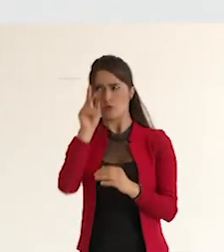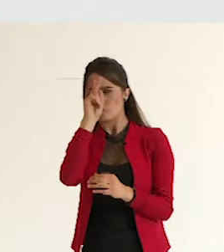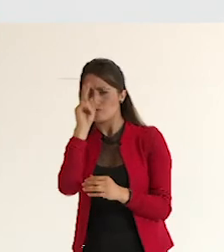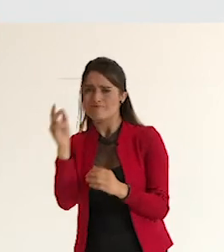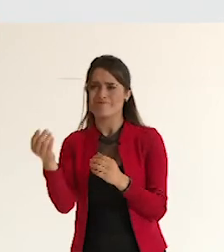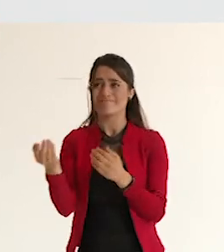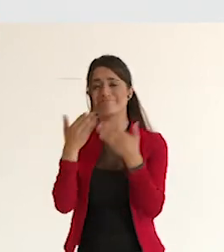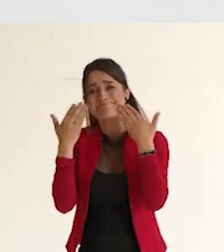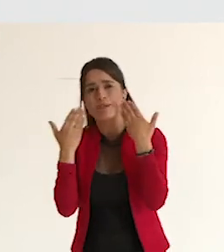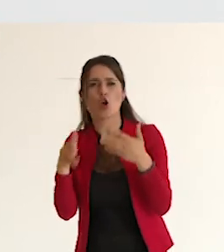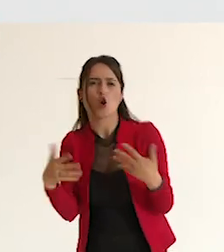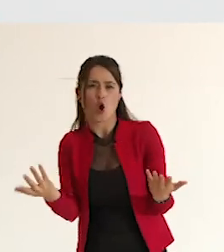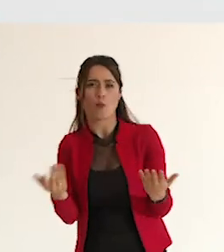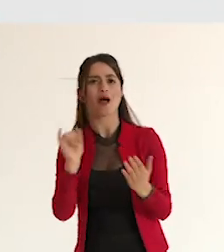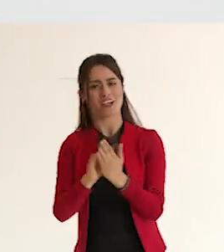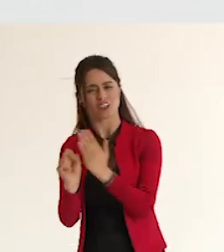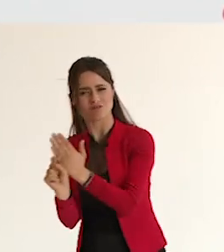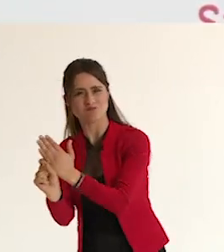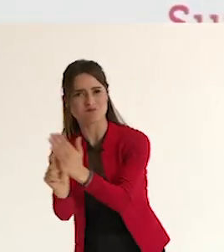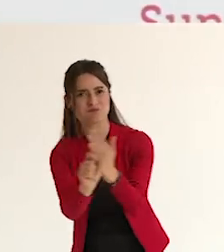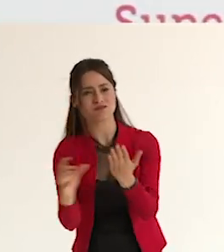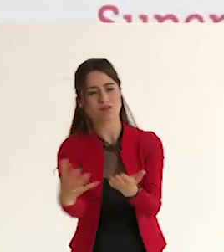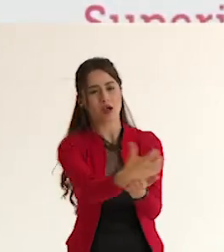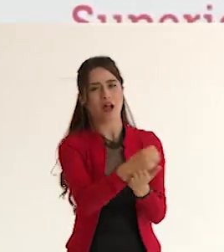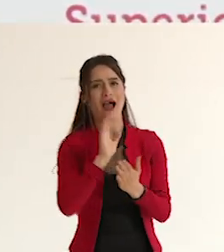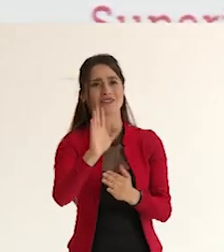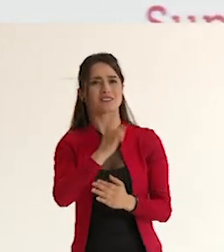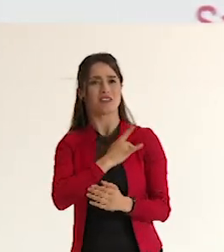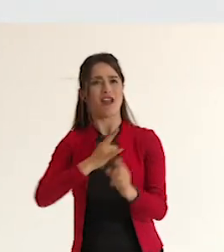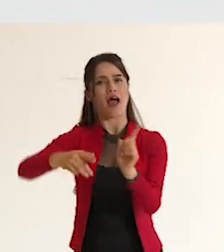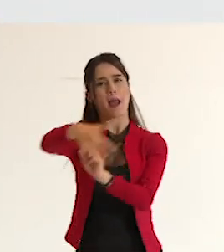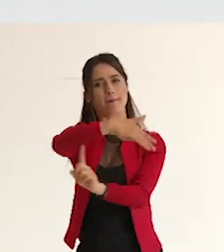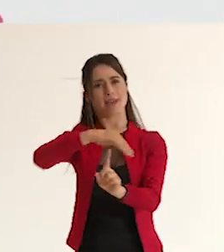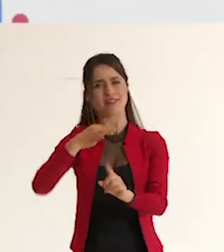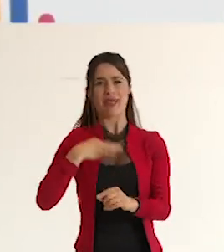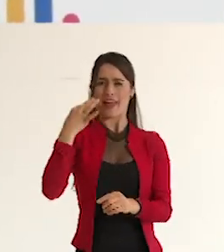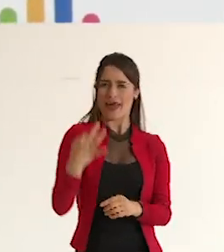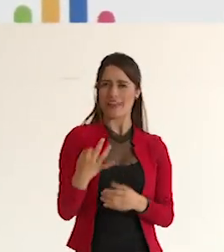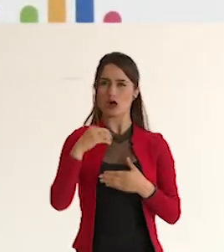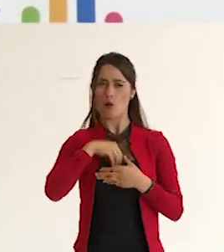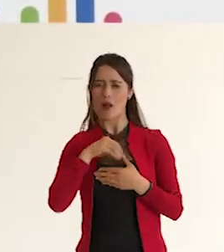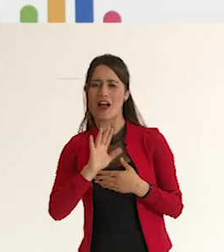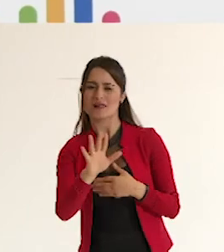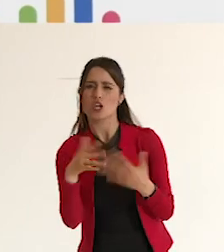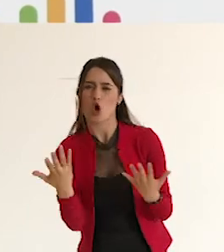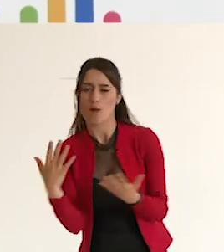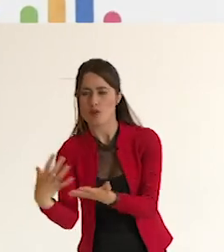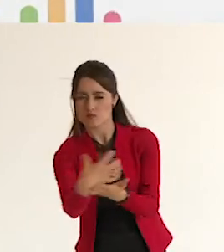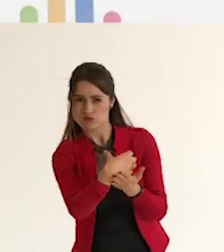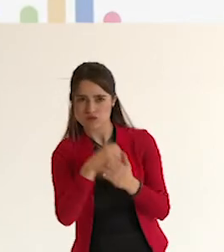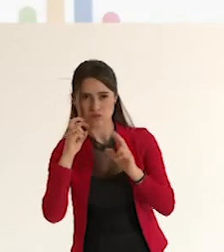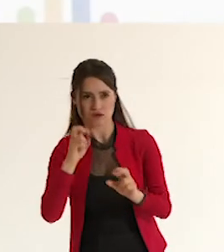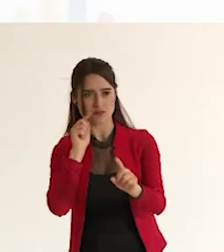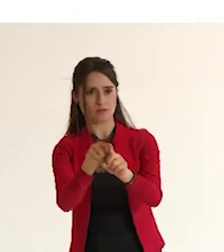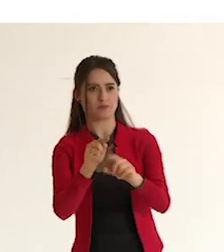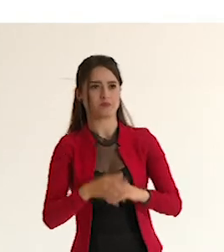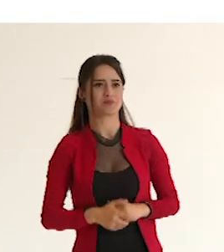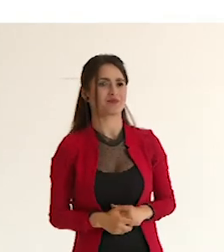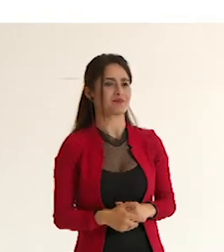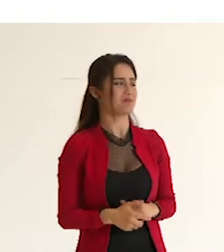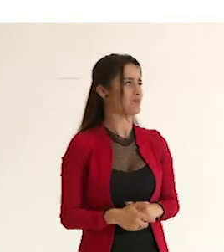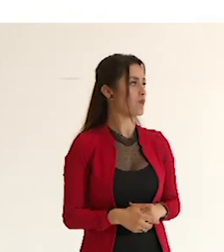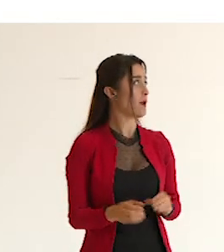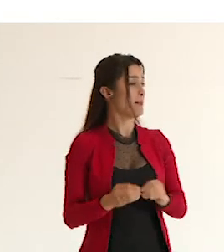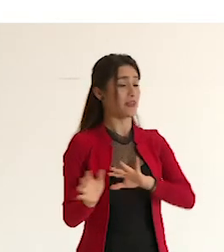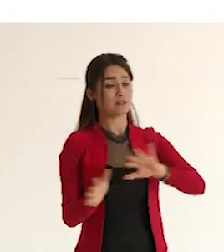eso es parte de recoger ese ambiente moral del que les hablaba antes en relación con los cursos con ya con